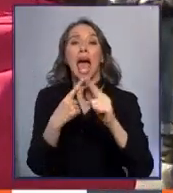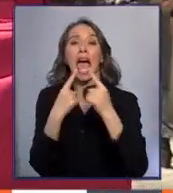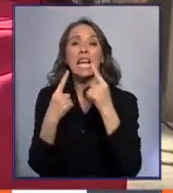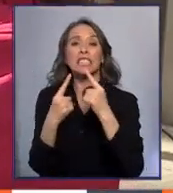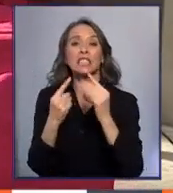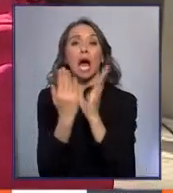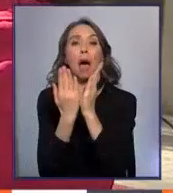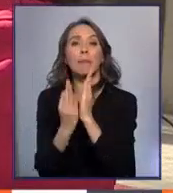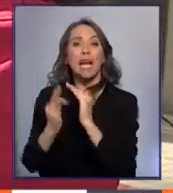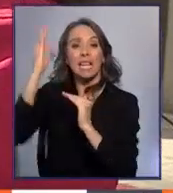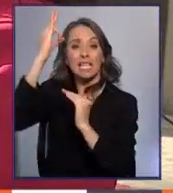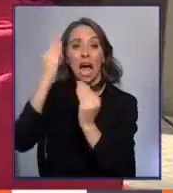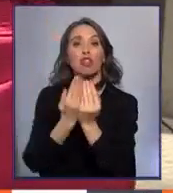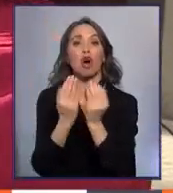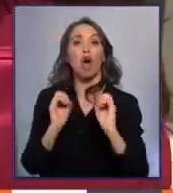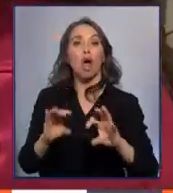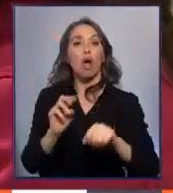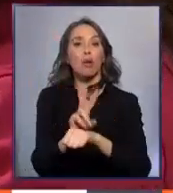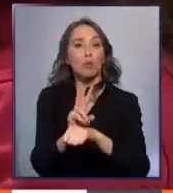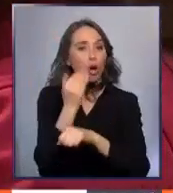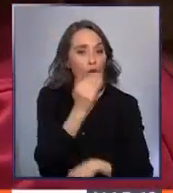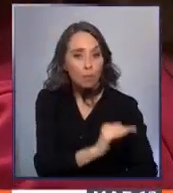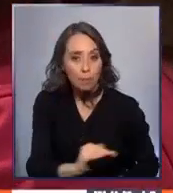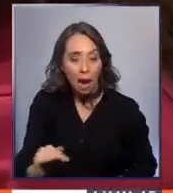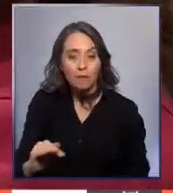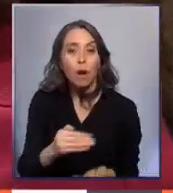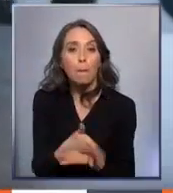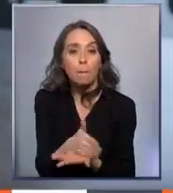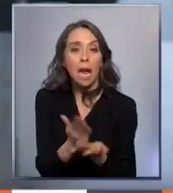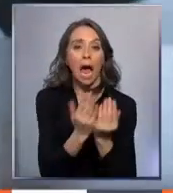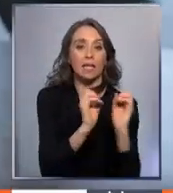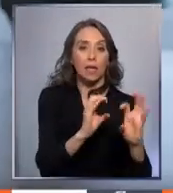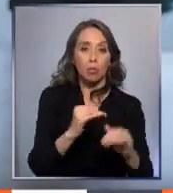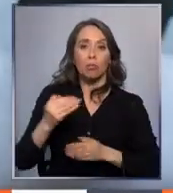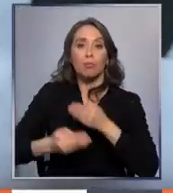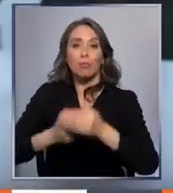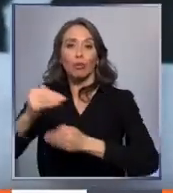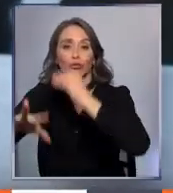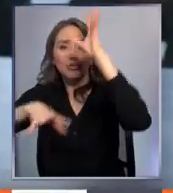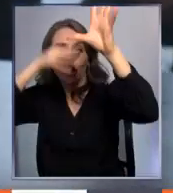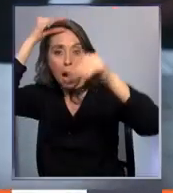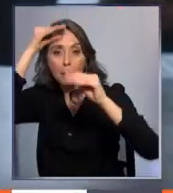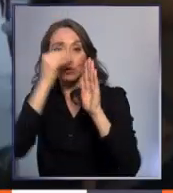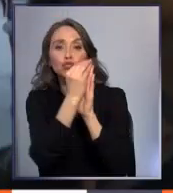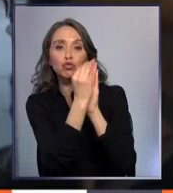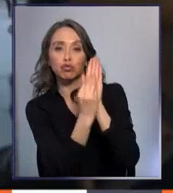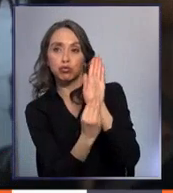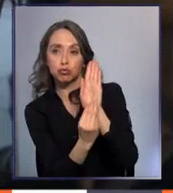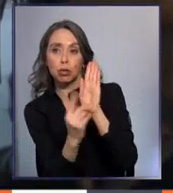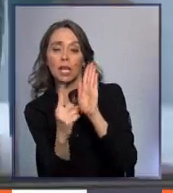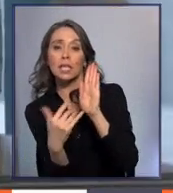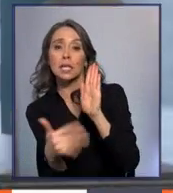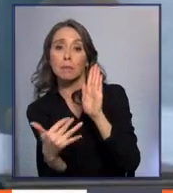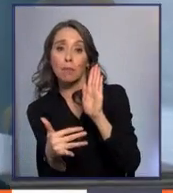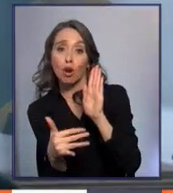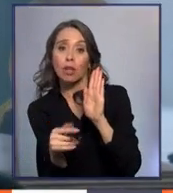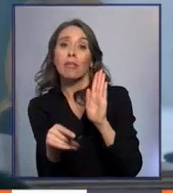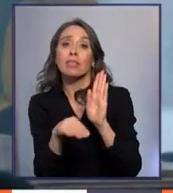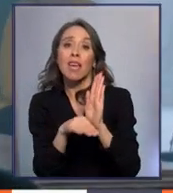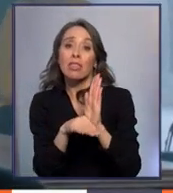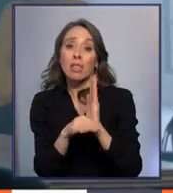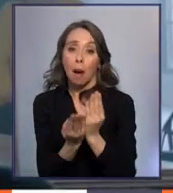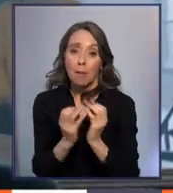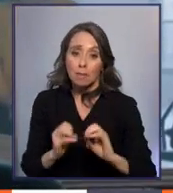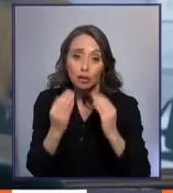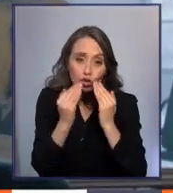educadores de párvulos que se enfocan en estrategias de educación y procesos de aprendizaje que son vitales en esta etapa de la